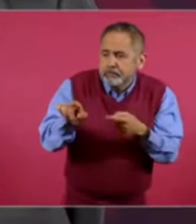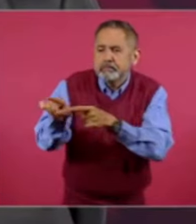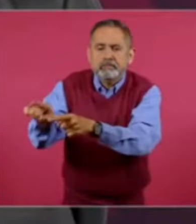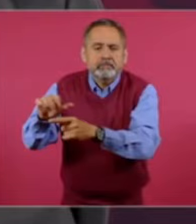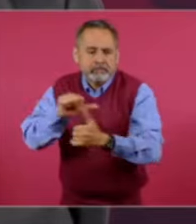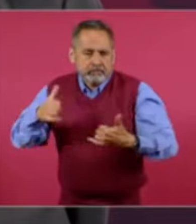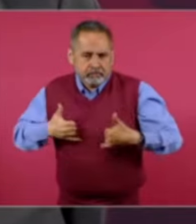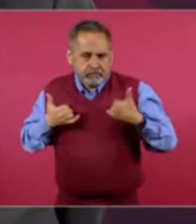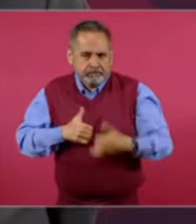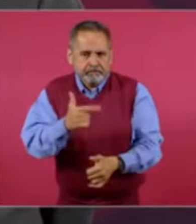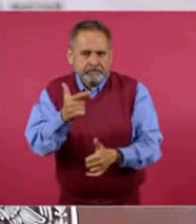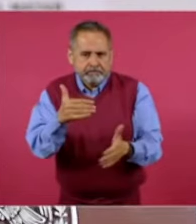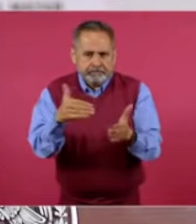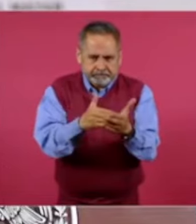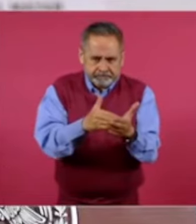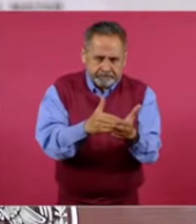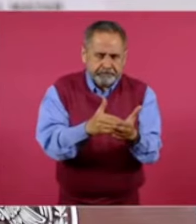7,000 millones de pesos.